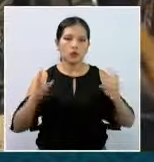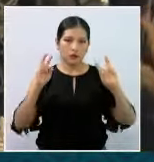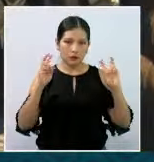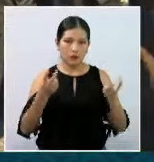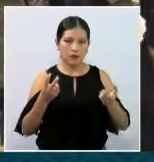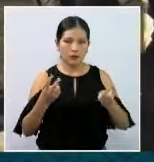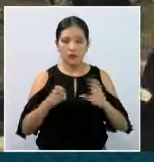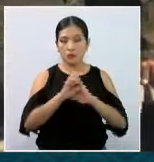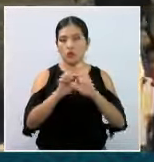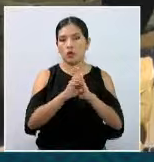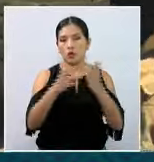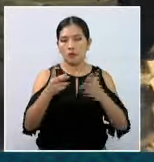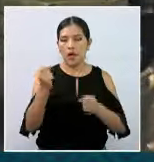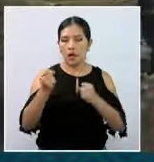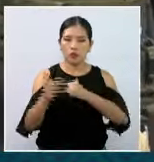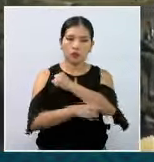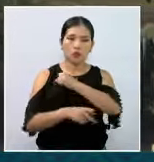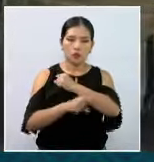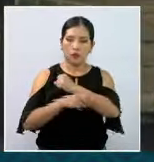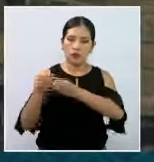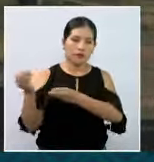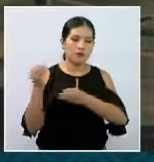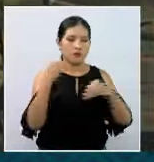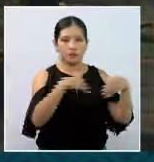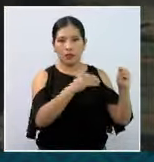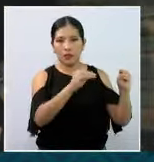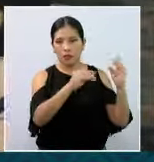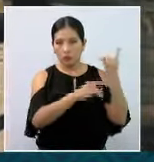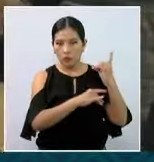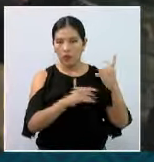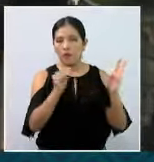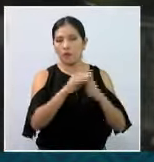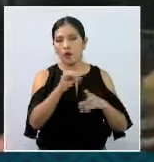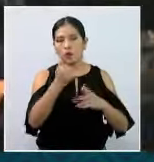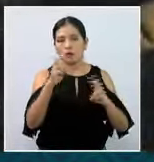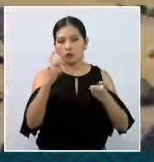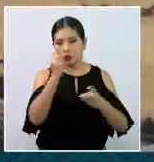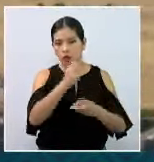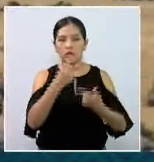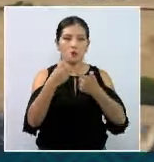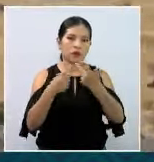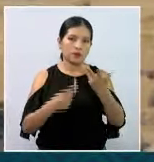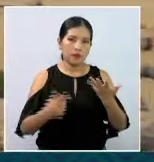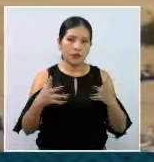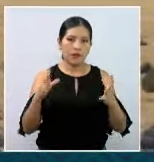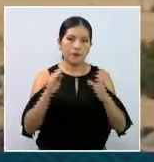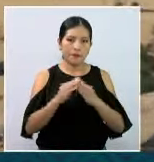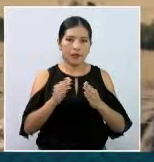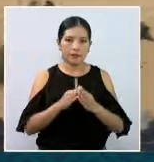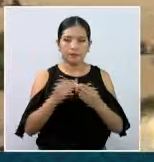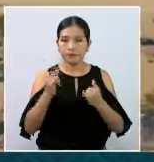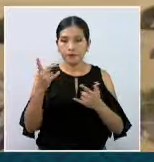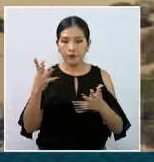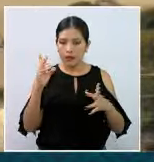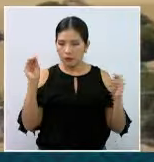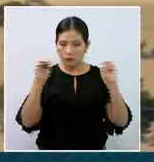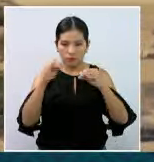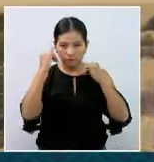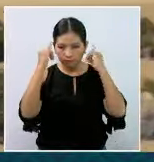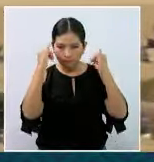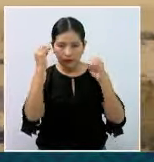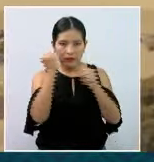como es el tráfico de vehículos robados que ingresan por zonas fronterizas hacia nuestro país. Por ello, implementarán